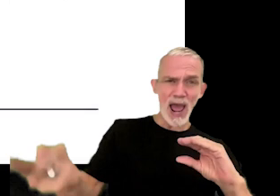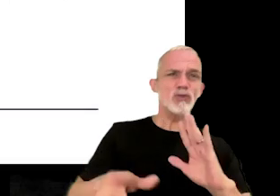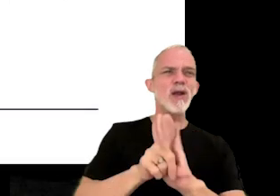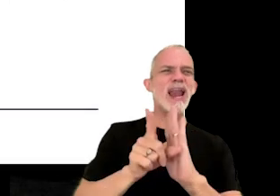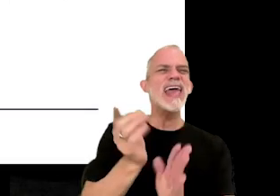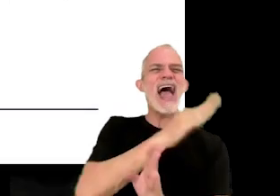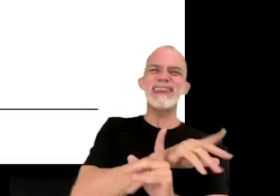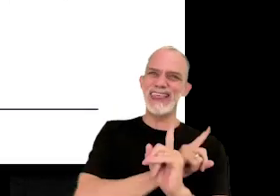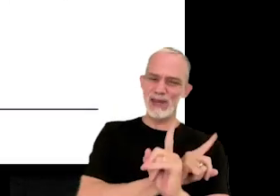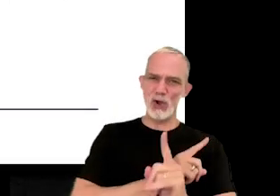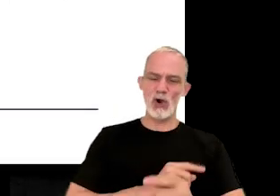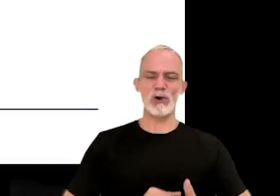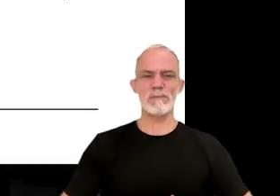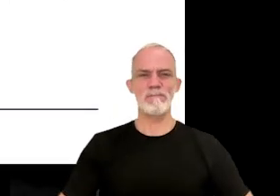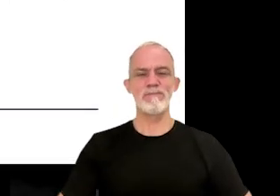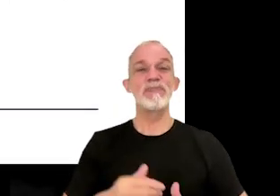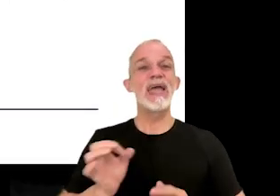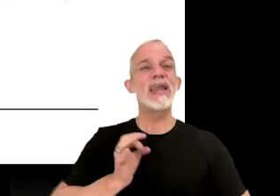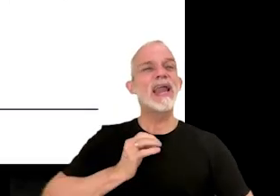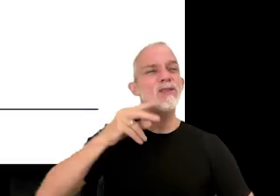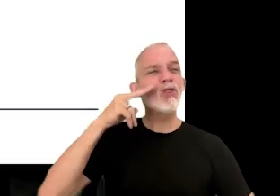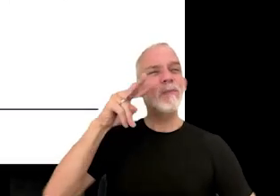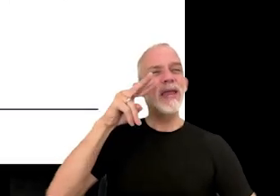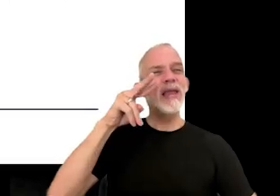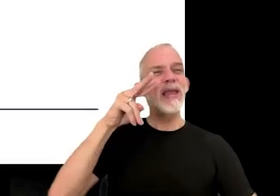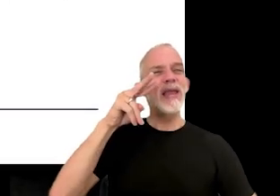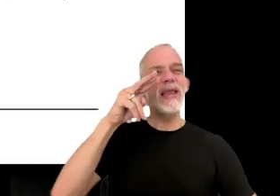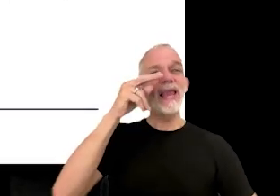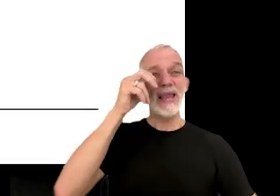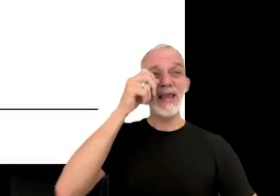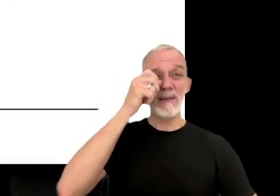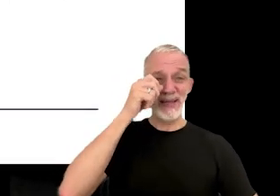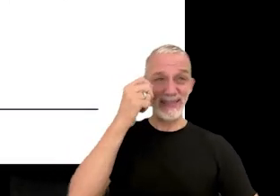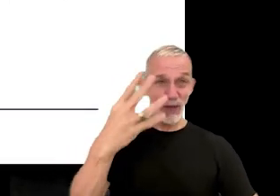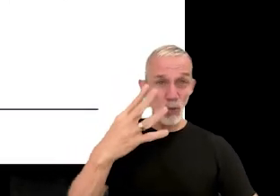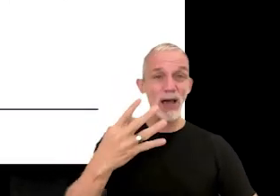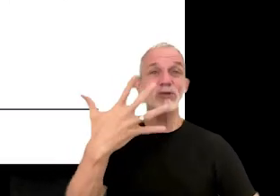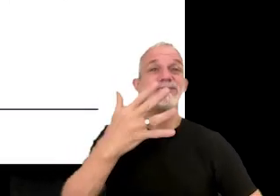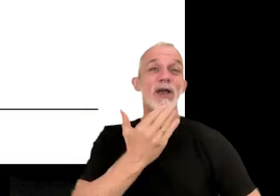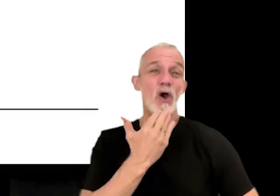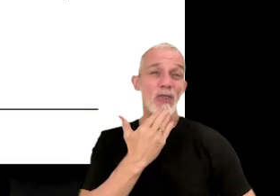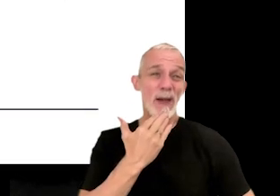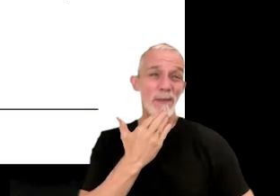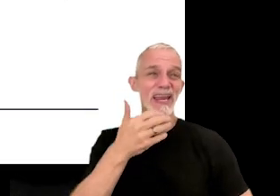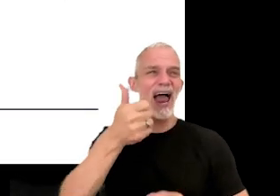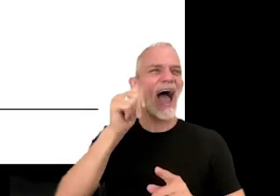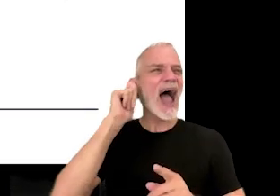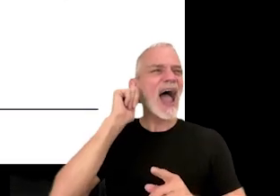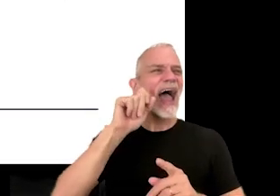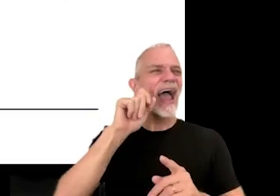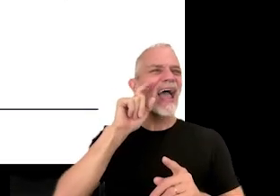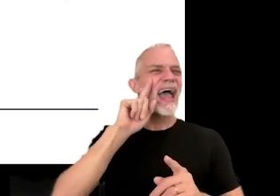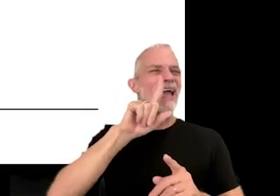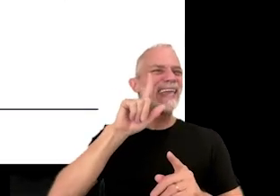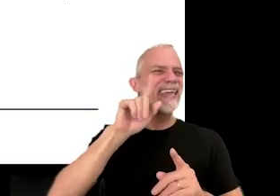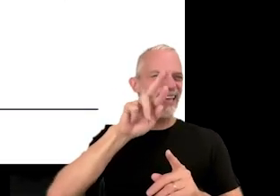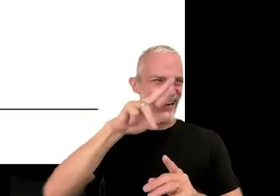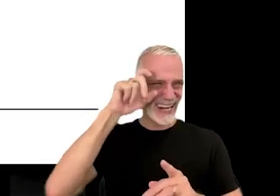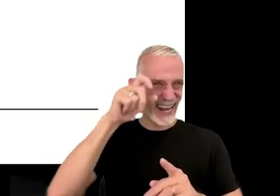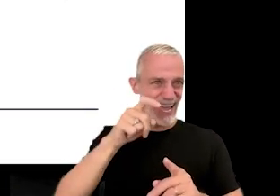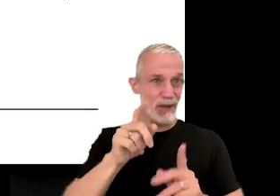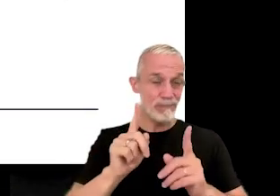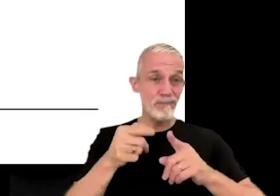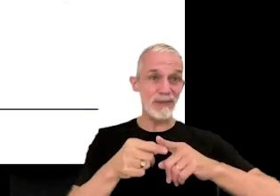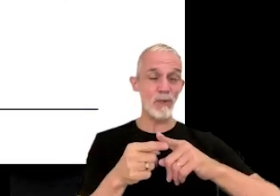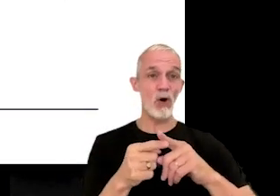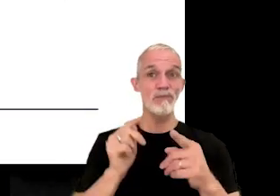anterior. En el año 2024, el 5 de abril del 2024, Izaguirre se toma en cuenta nuevamente este